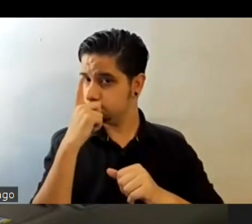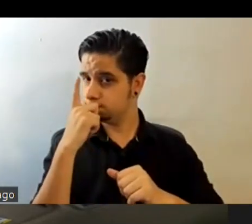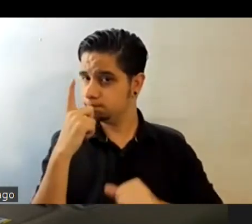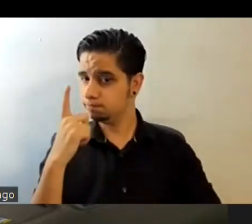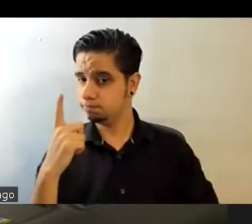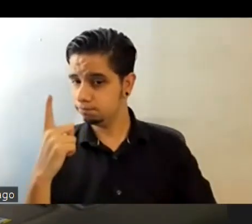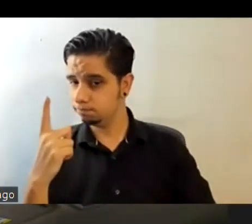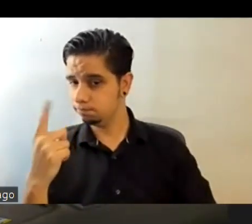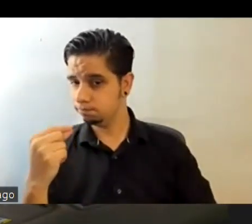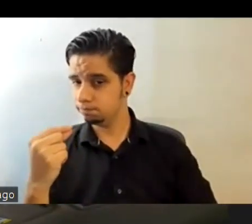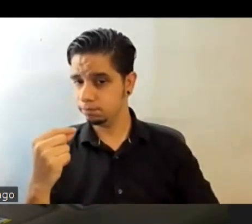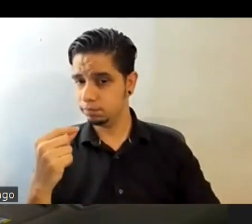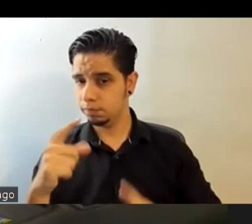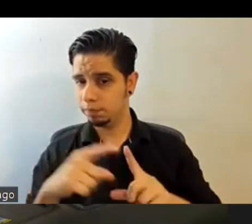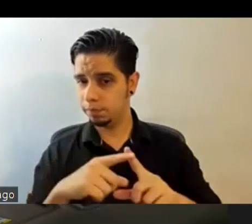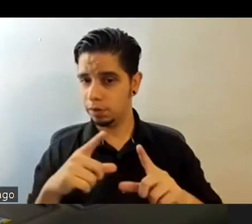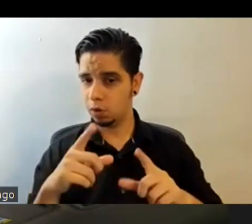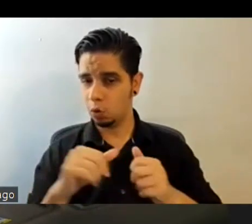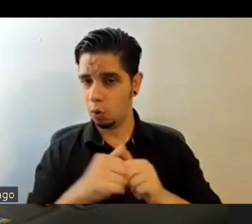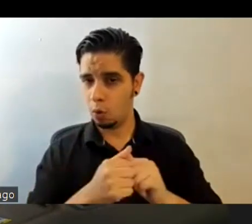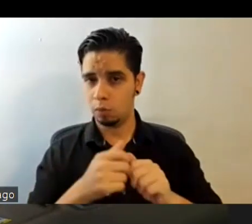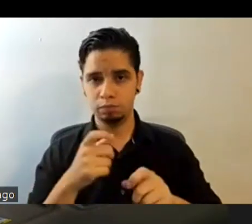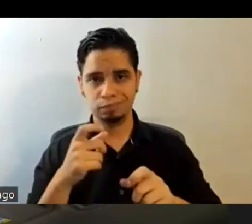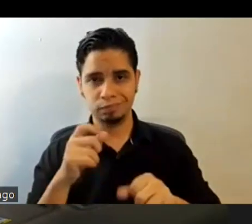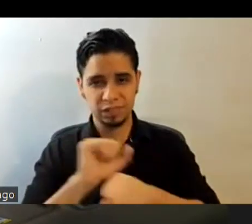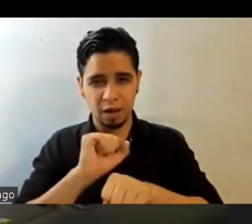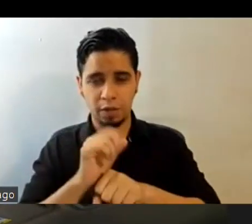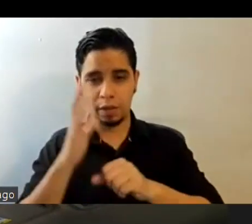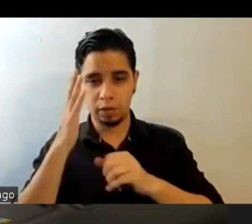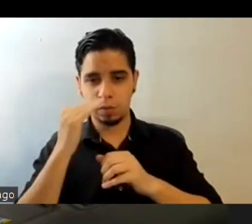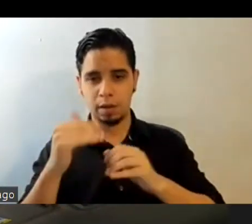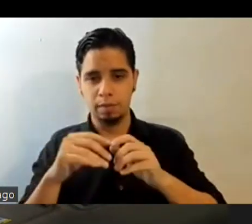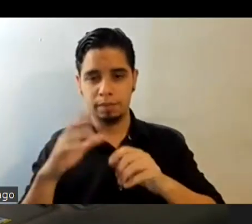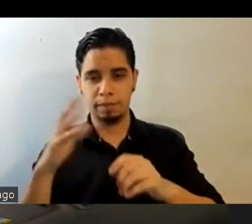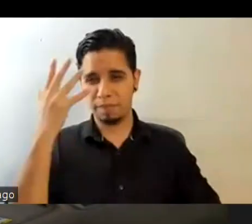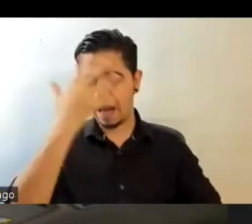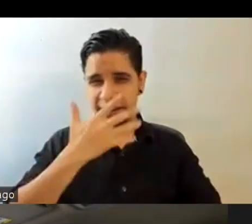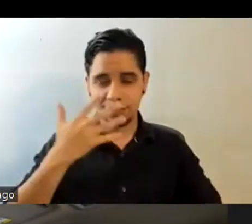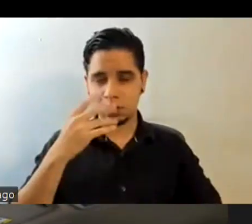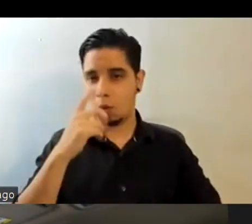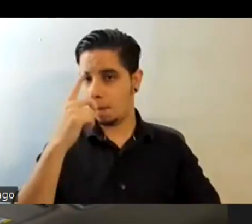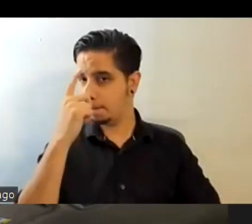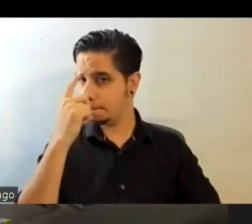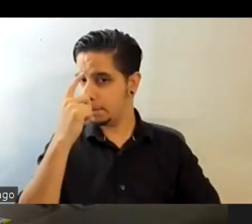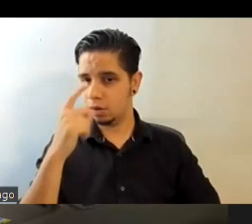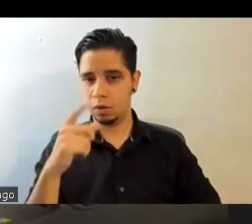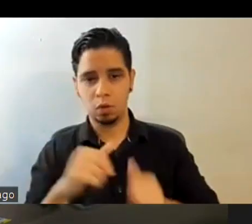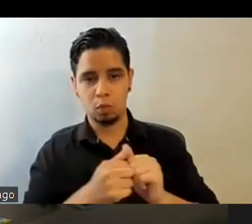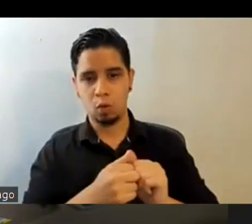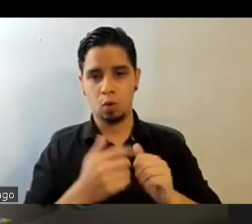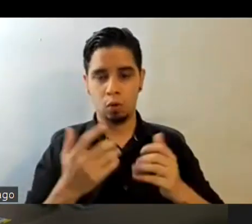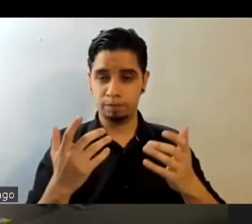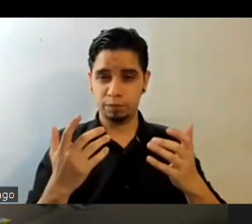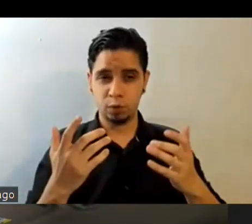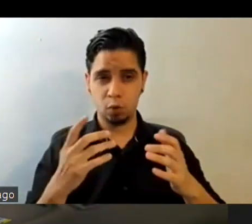arriba, pero por un efecto de sombras se ve como el piquito. Así que yo dije, como son un libro de fotografías mías,